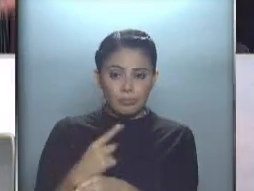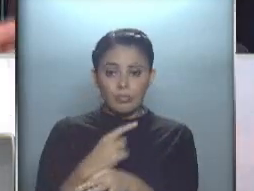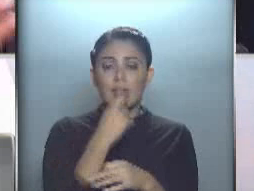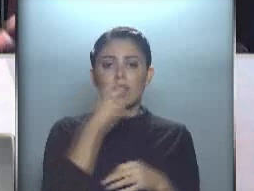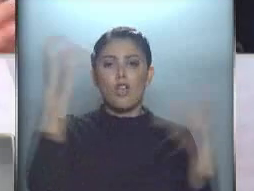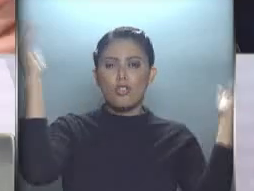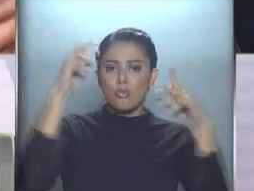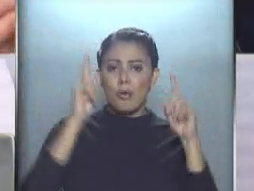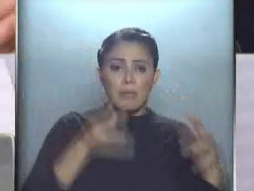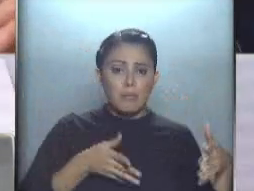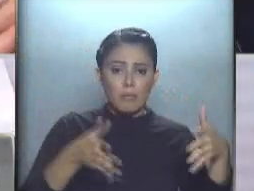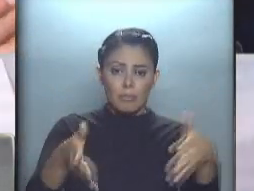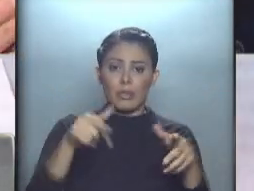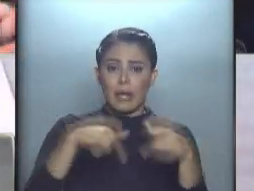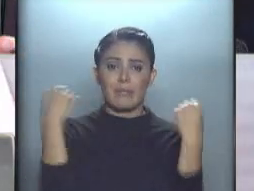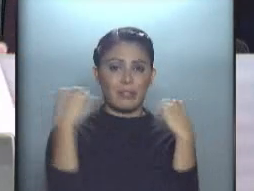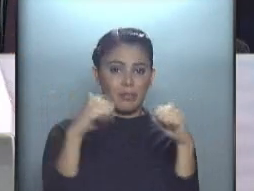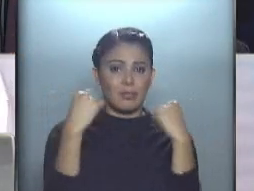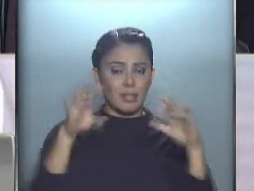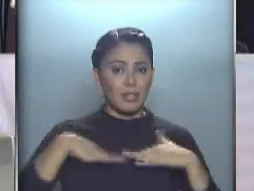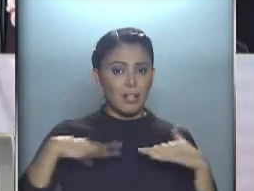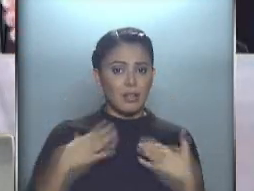llueve o demás lo utilizan para hacer educación física.